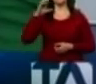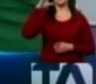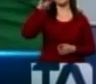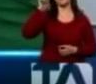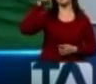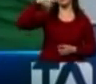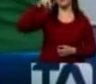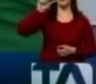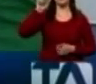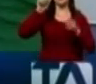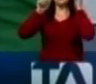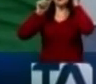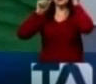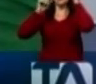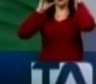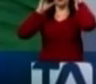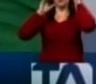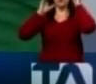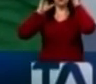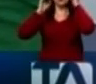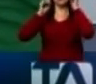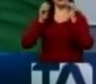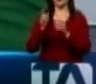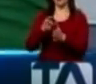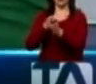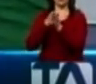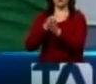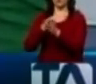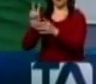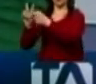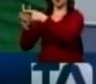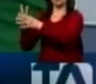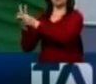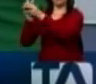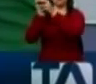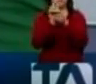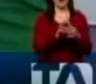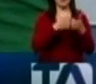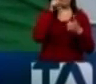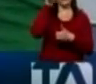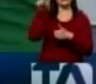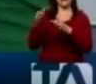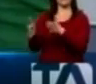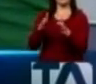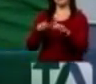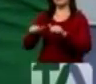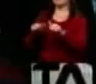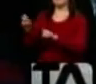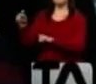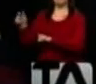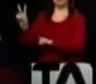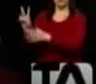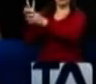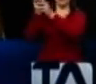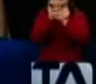la deportación inmediata. Chiriboga anunció que un equipo de la fiscalía viajará a Lima para agilizar los trámites.